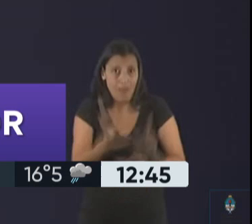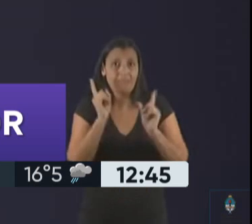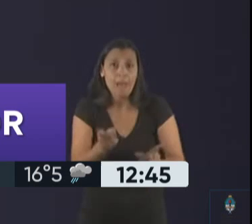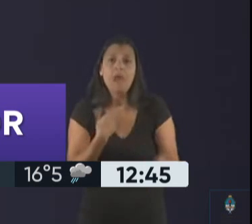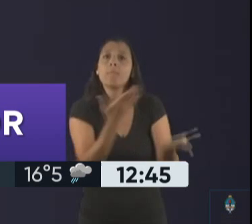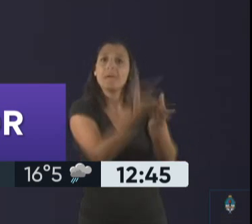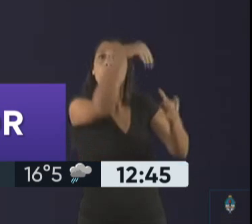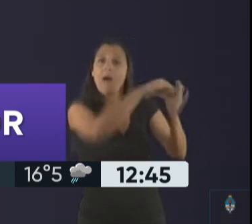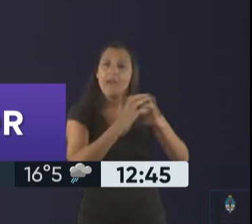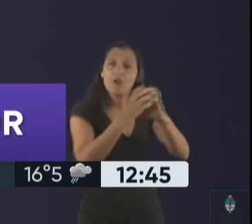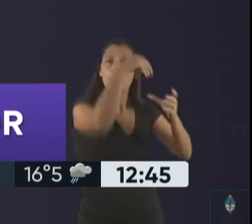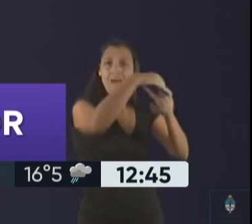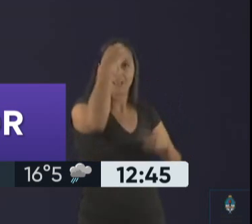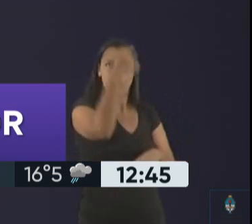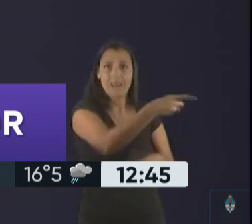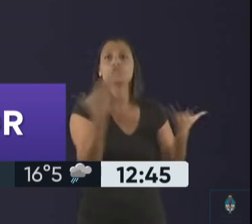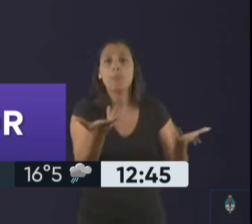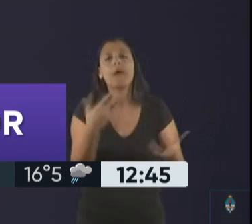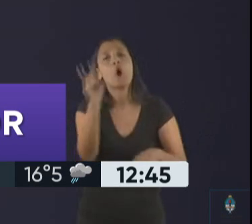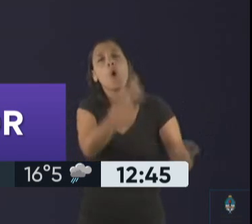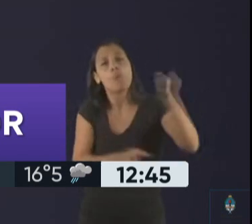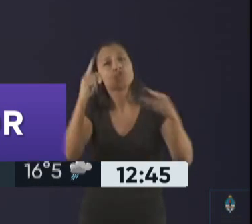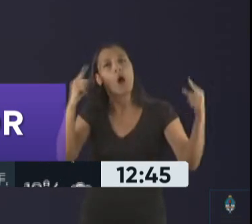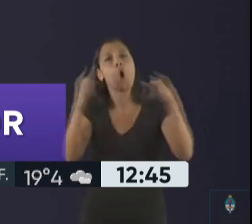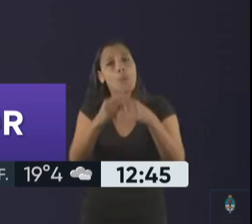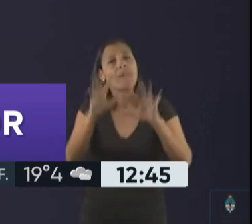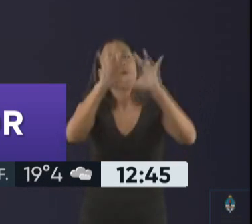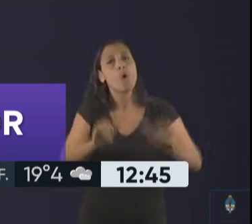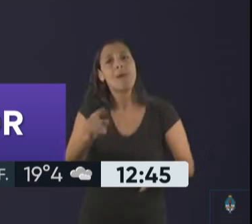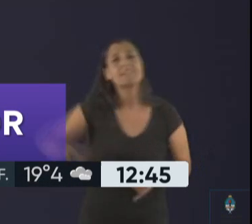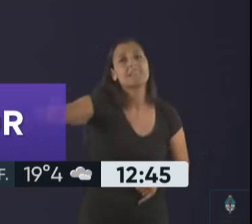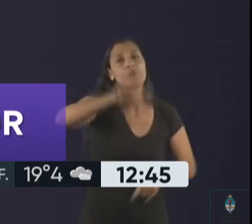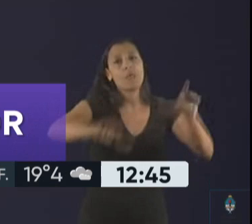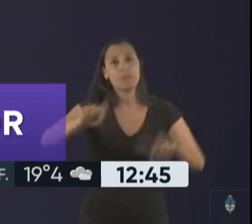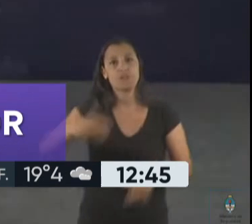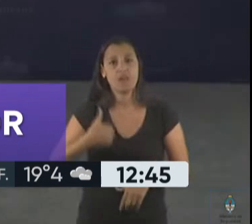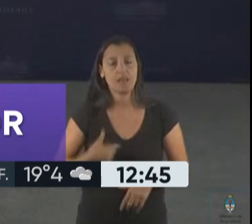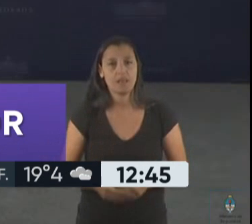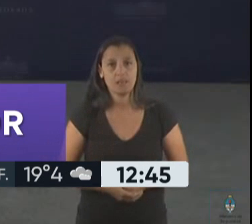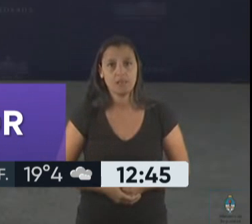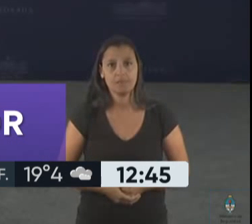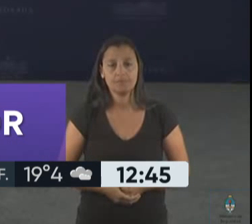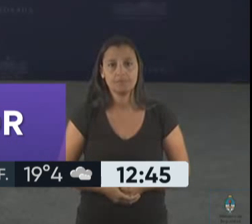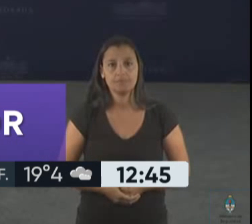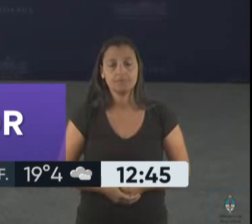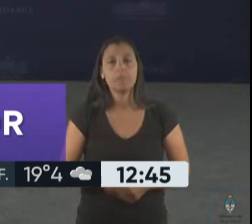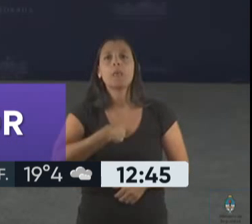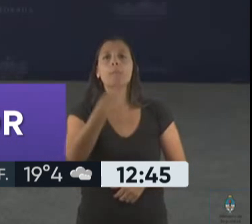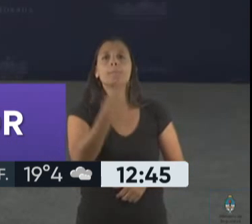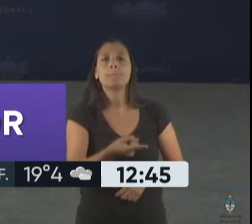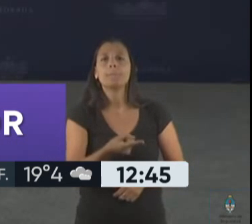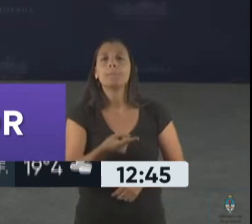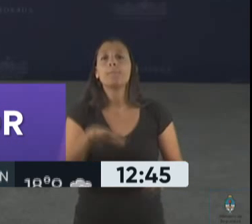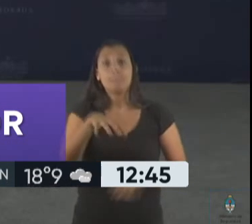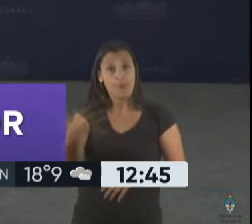el Congreso, pero fundamentalmente para garantizar la paz y la seguridad de los argentinos. Ministro, la pregunta sobre el conurbano, si